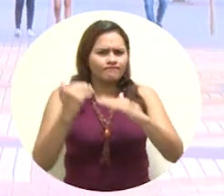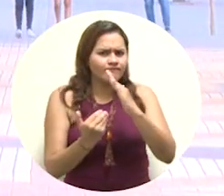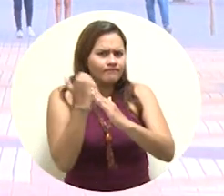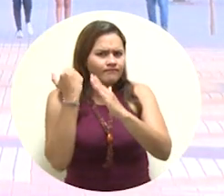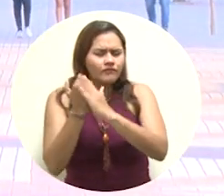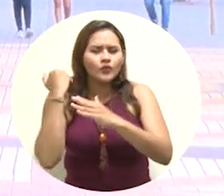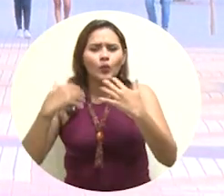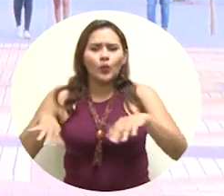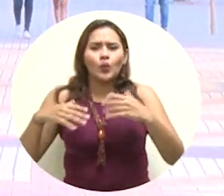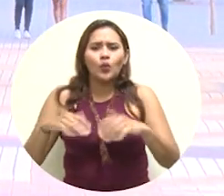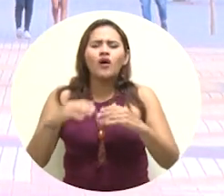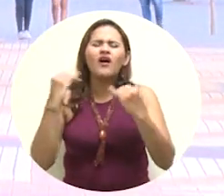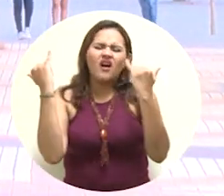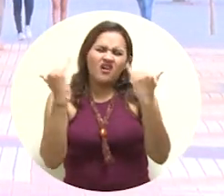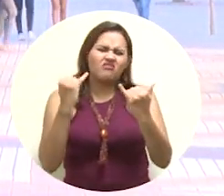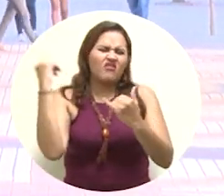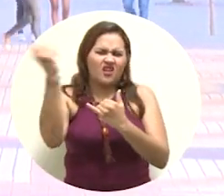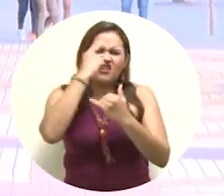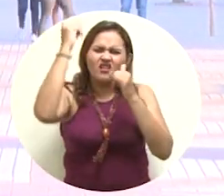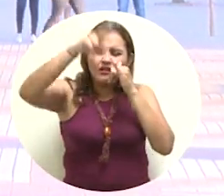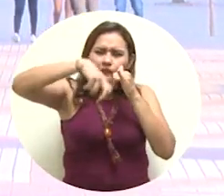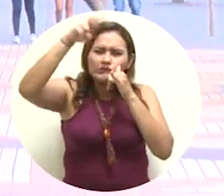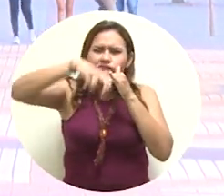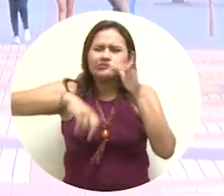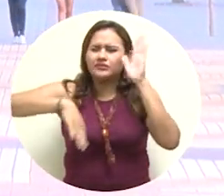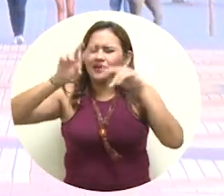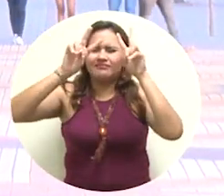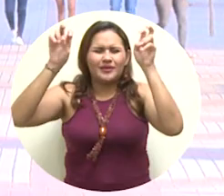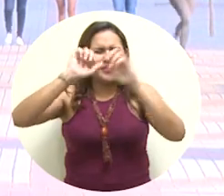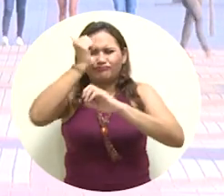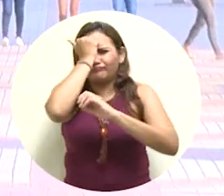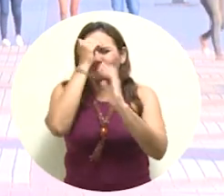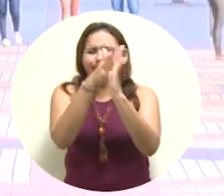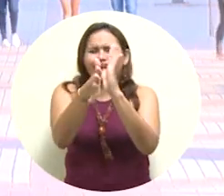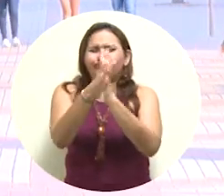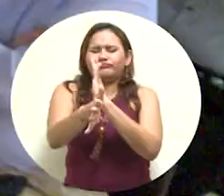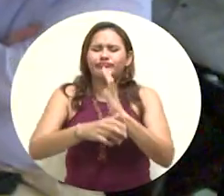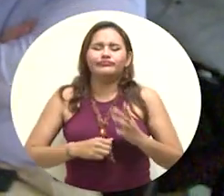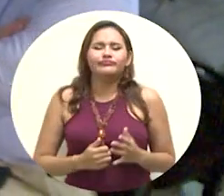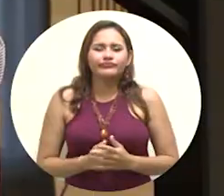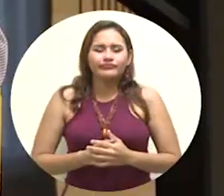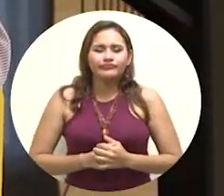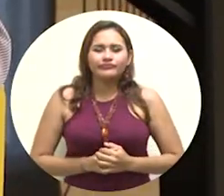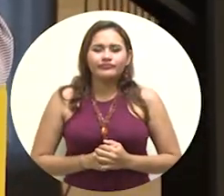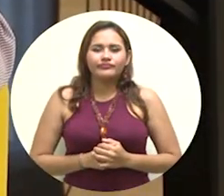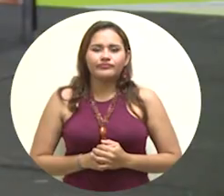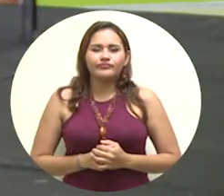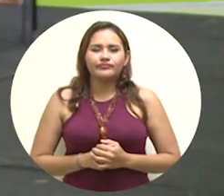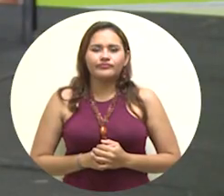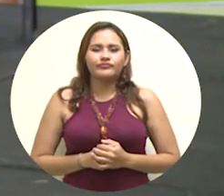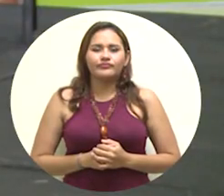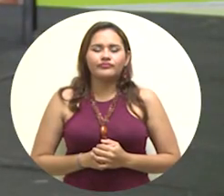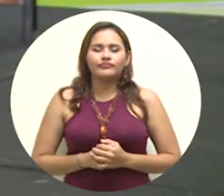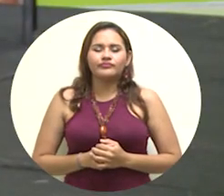La innovación y los retos actuales del sector agrario fueron ejes centrales del Congreso.